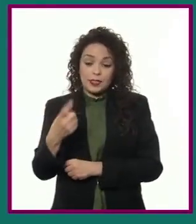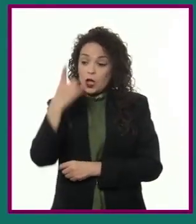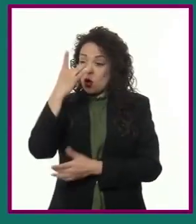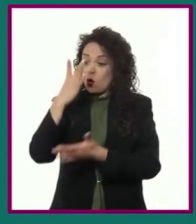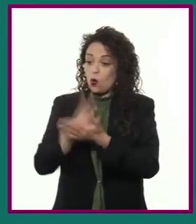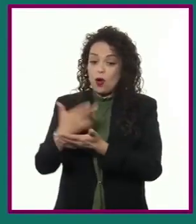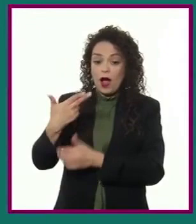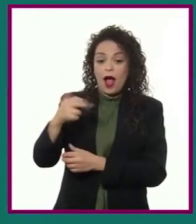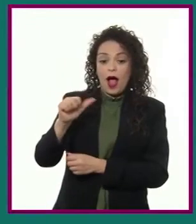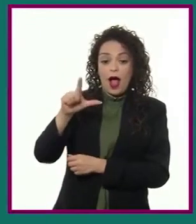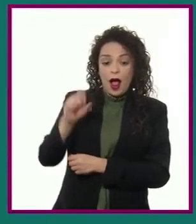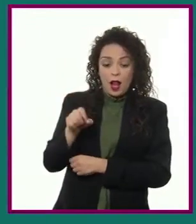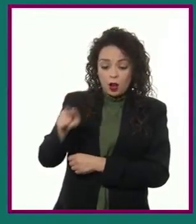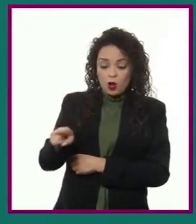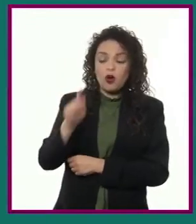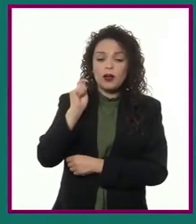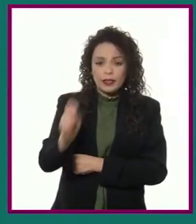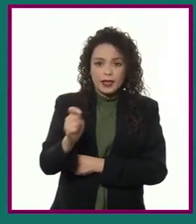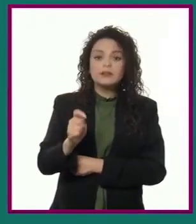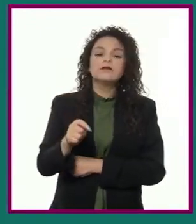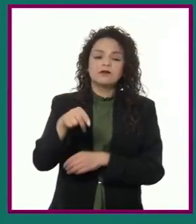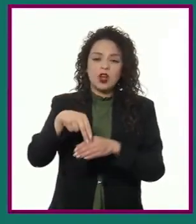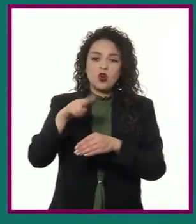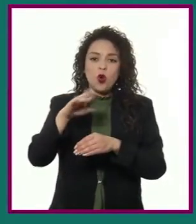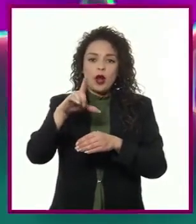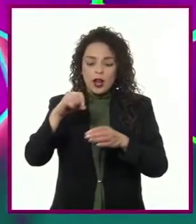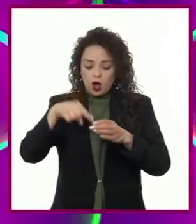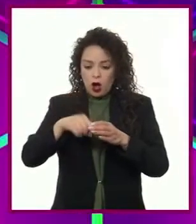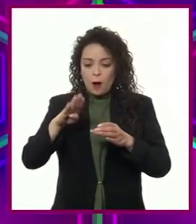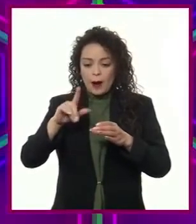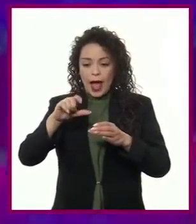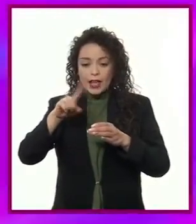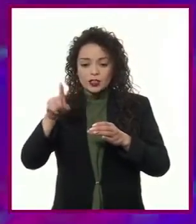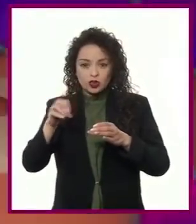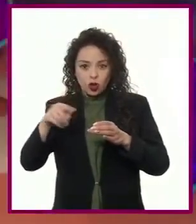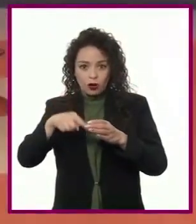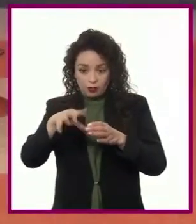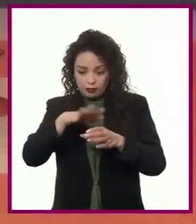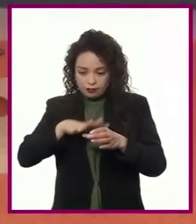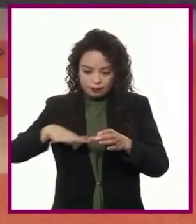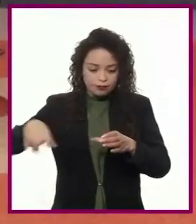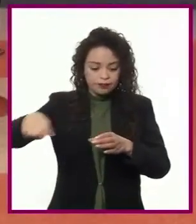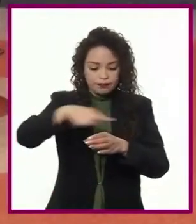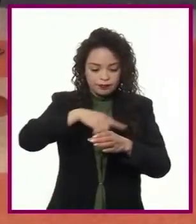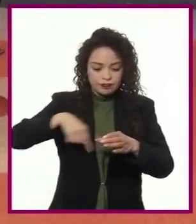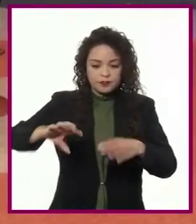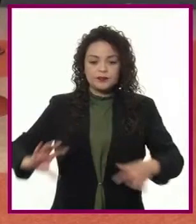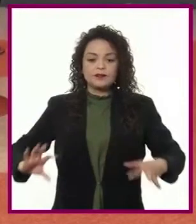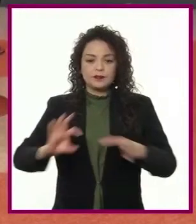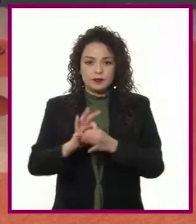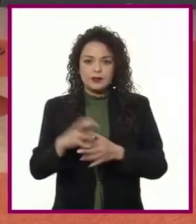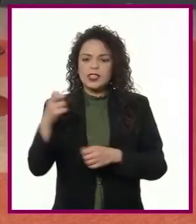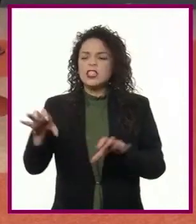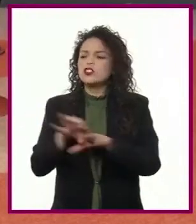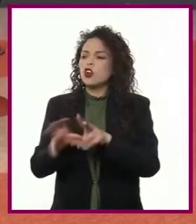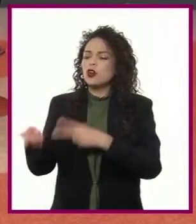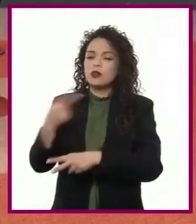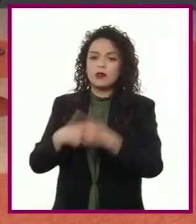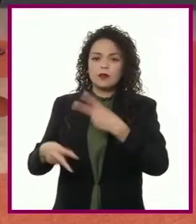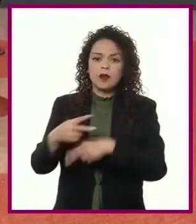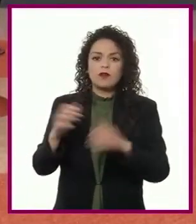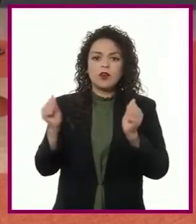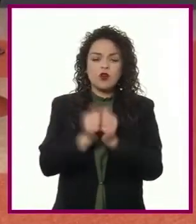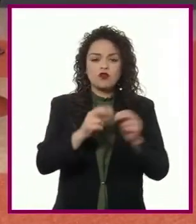al núcleo y a los brazos. Es probable que los brazos espirales se hayan formado como resultado de ondas